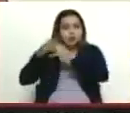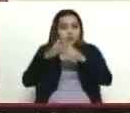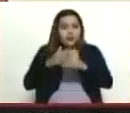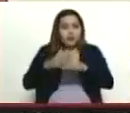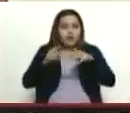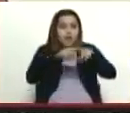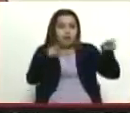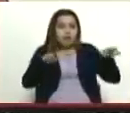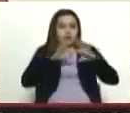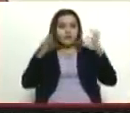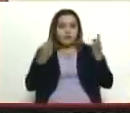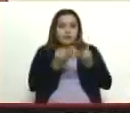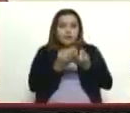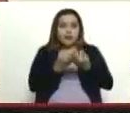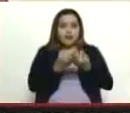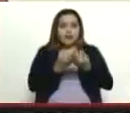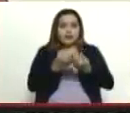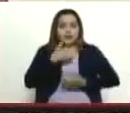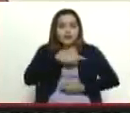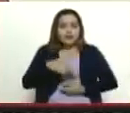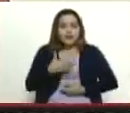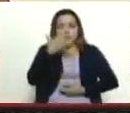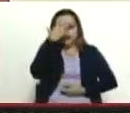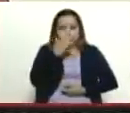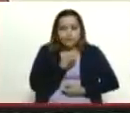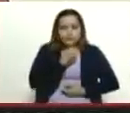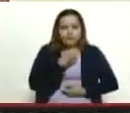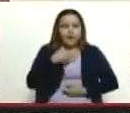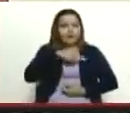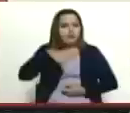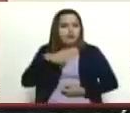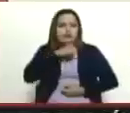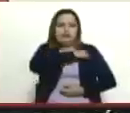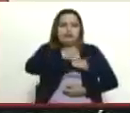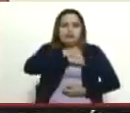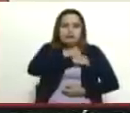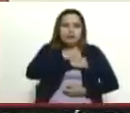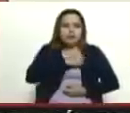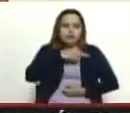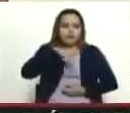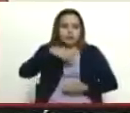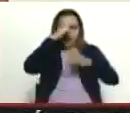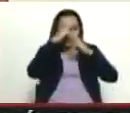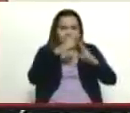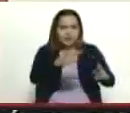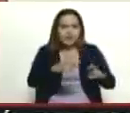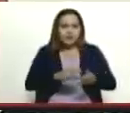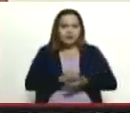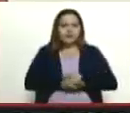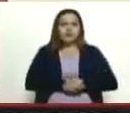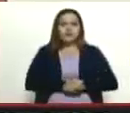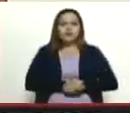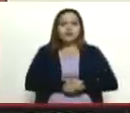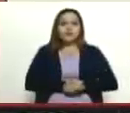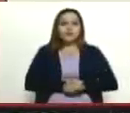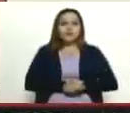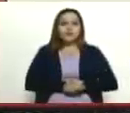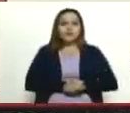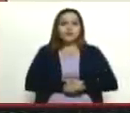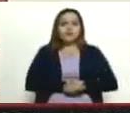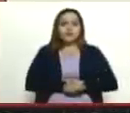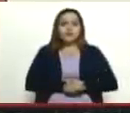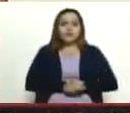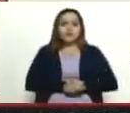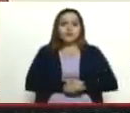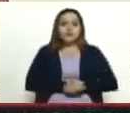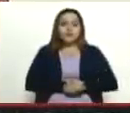y su familia, nuestra condolencia, nuestro cariño, nuestro respeto. Nuestro respeto. Son parte del